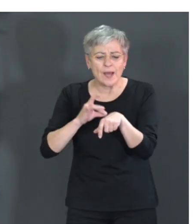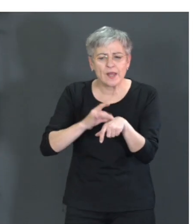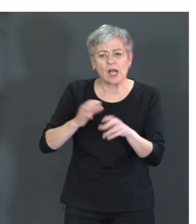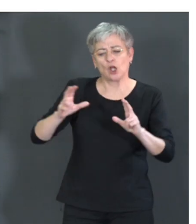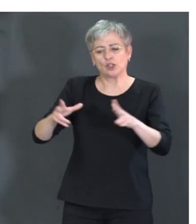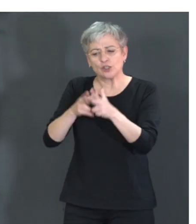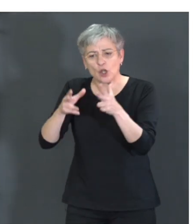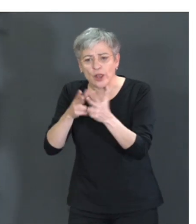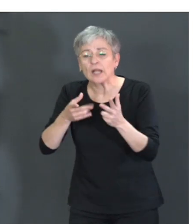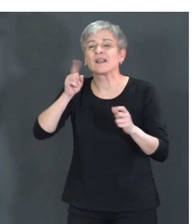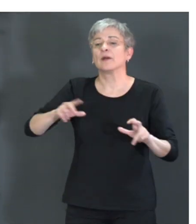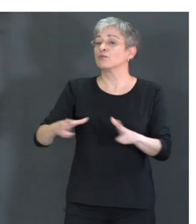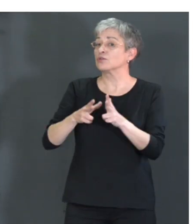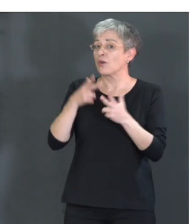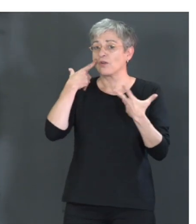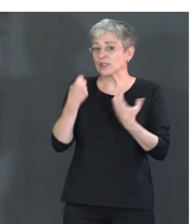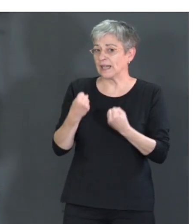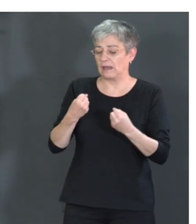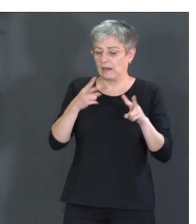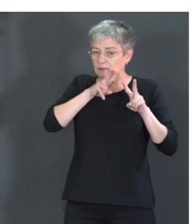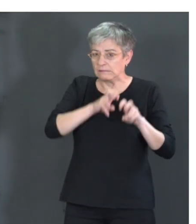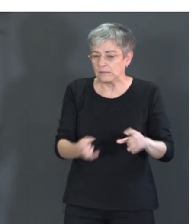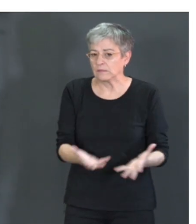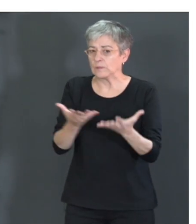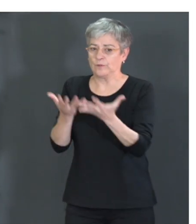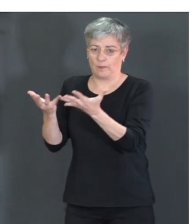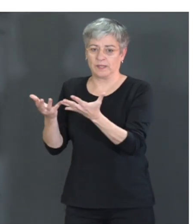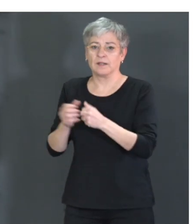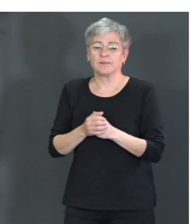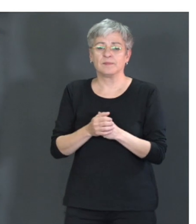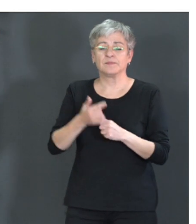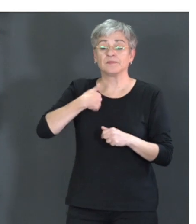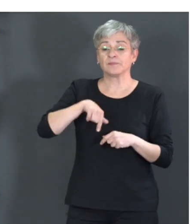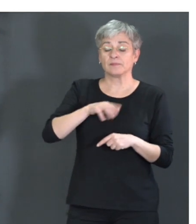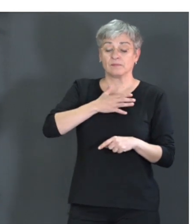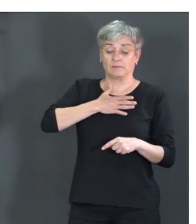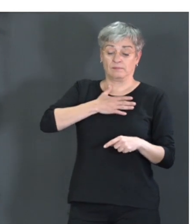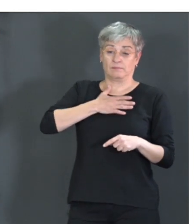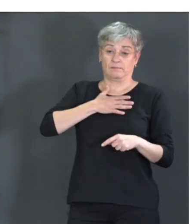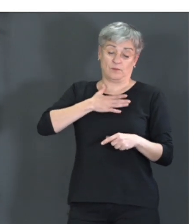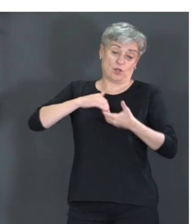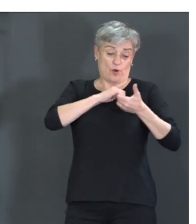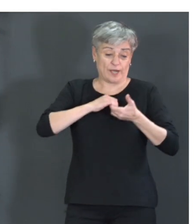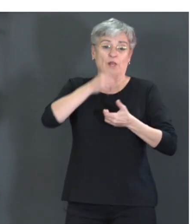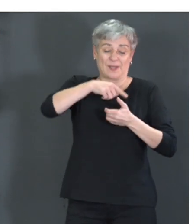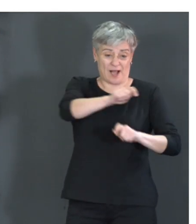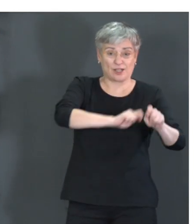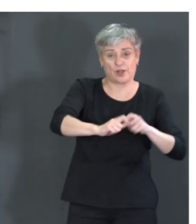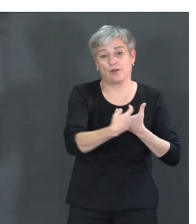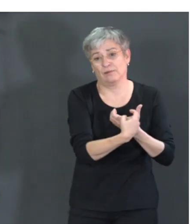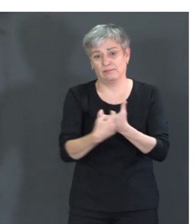y sociosanitaria, ¿vale? Tanto CEAFA como las asociaciones miembro, desde siempre,